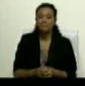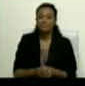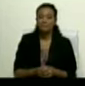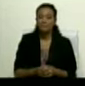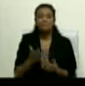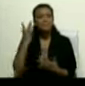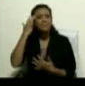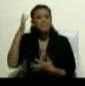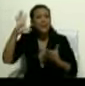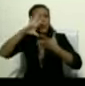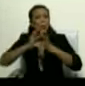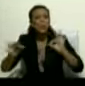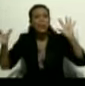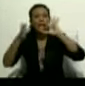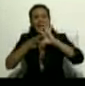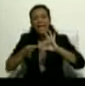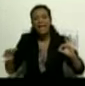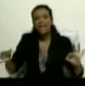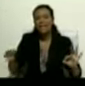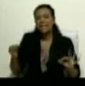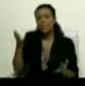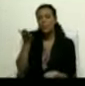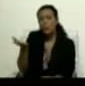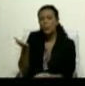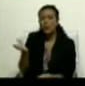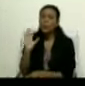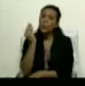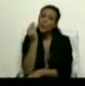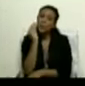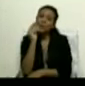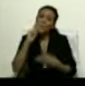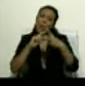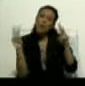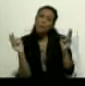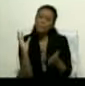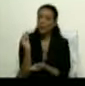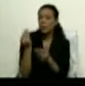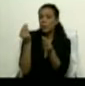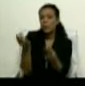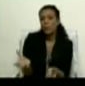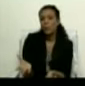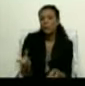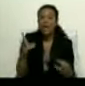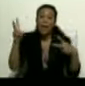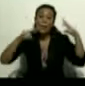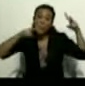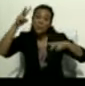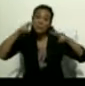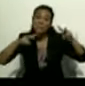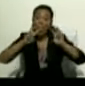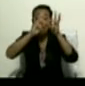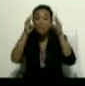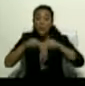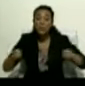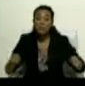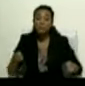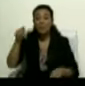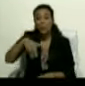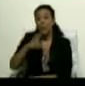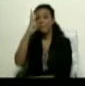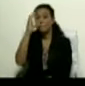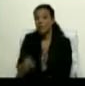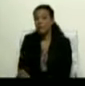inspirado en el cuento de la niña Ana Patricia Maldonado, Una muñeca por la paz, quedó inaugurada esta exposición en el Museo de Arte Popular de